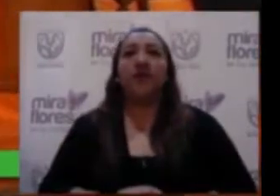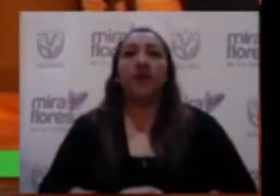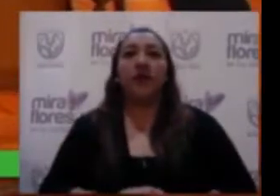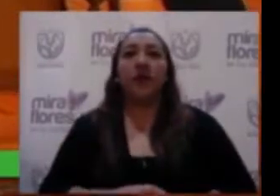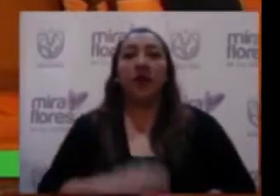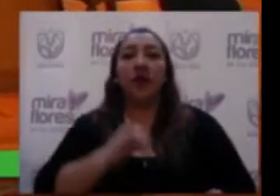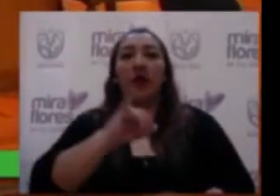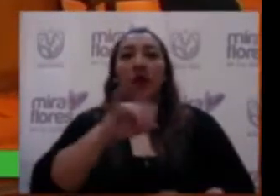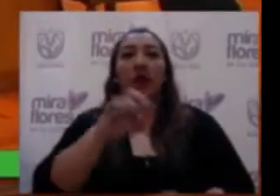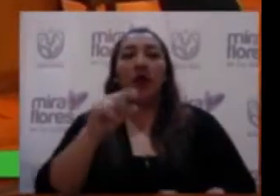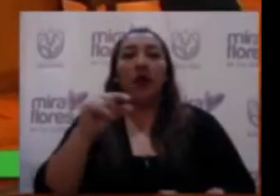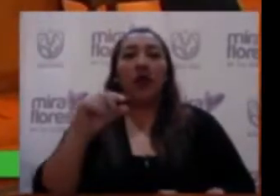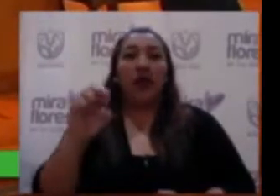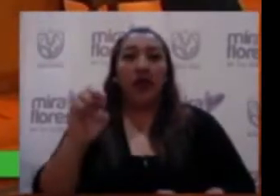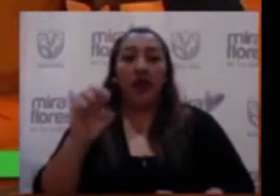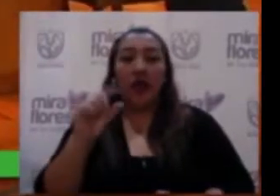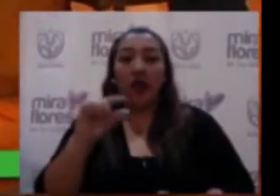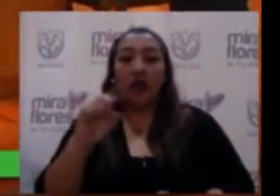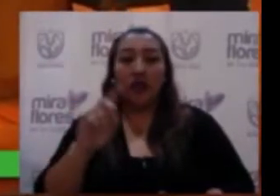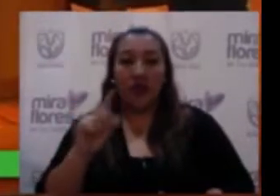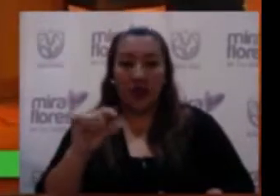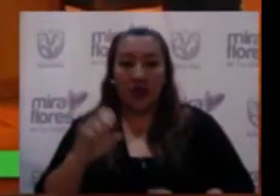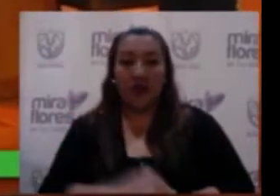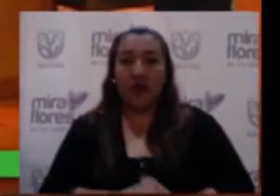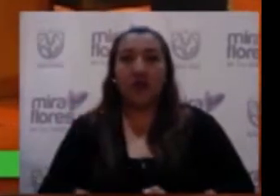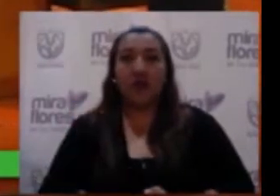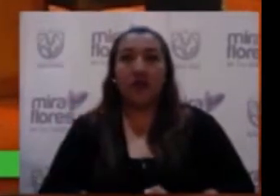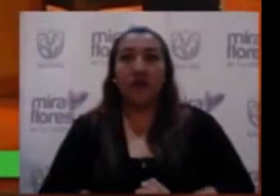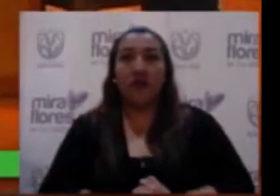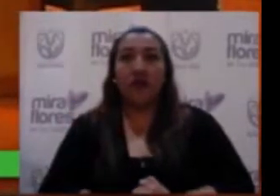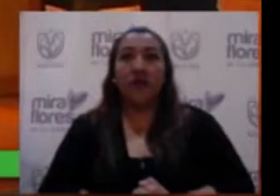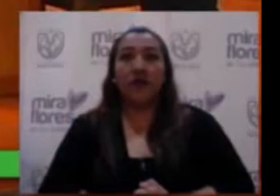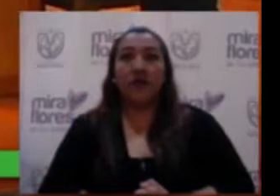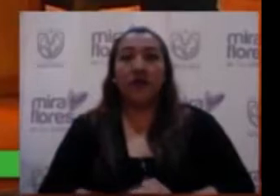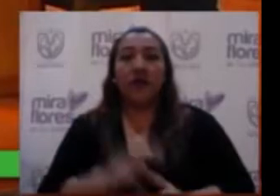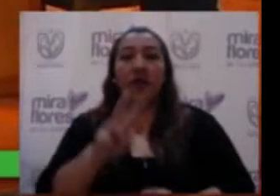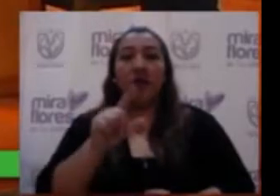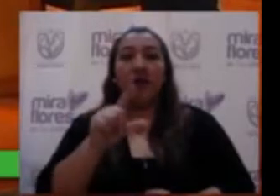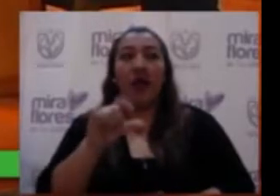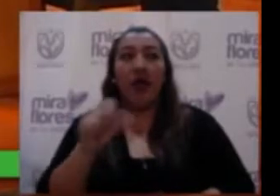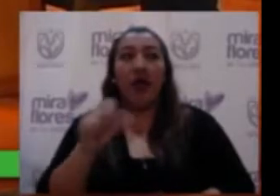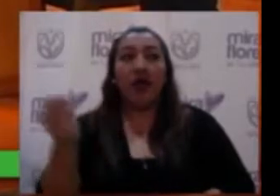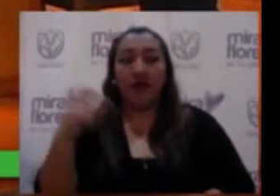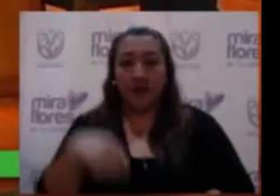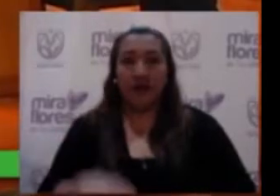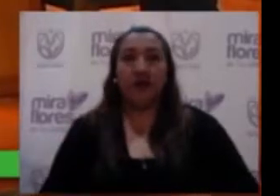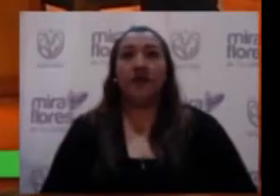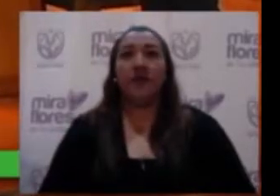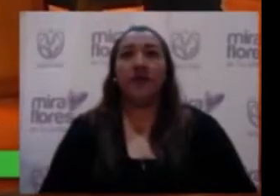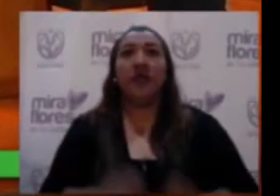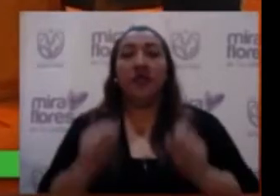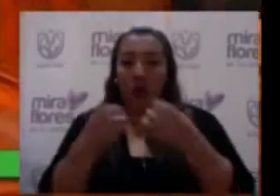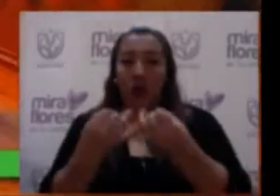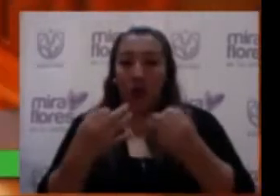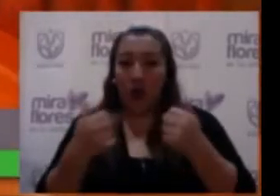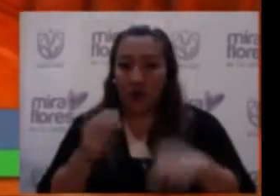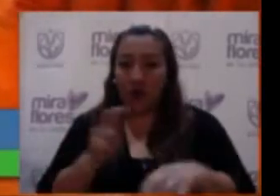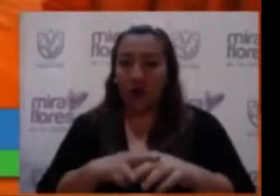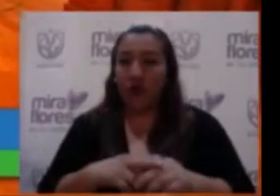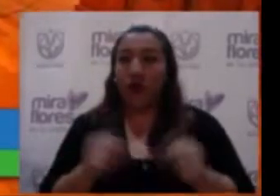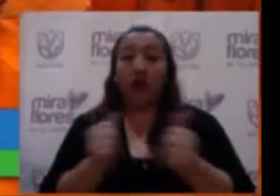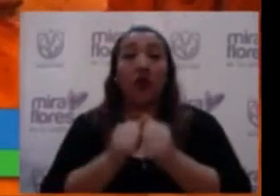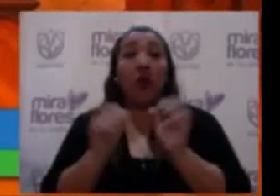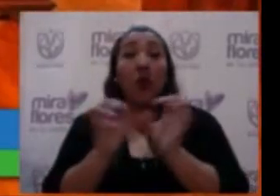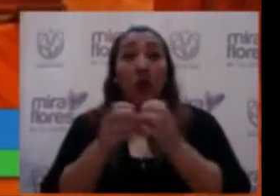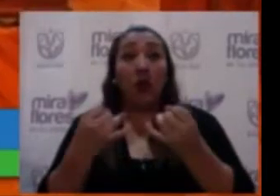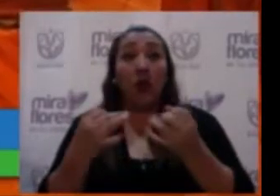Señor Jorge de Albertis González del Riego. Señora Valia Barak Pastor. Hay quórum, señor alcalde. Con el